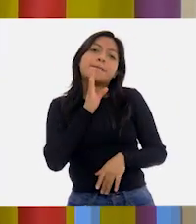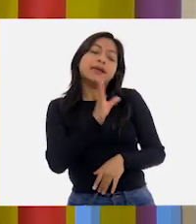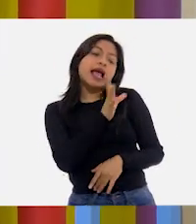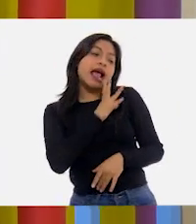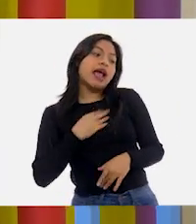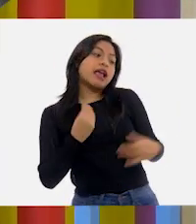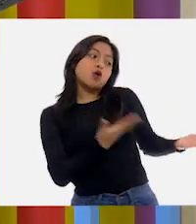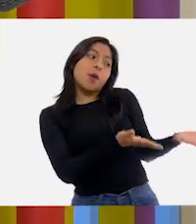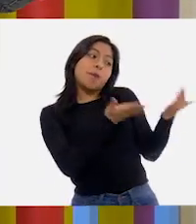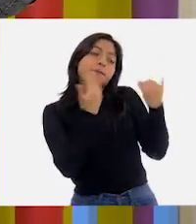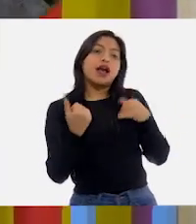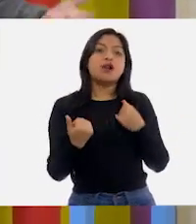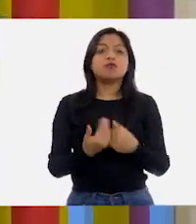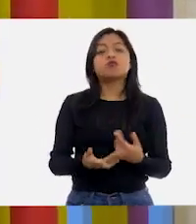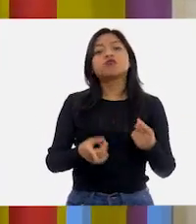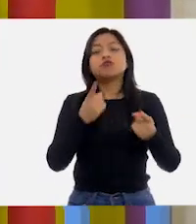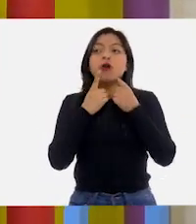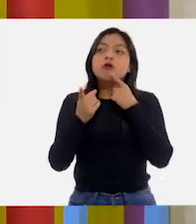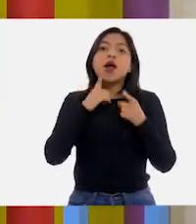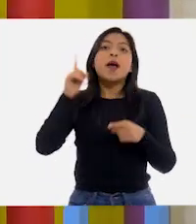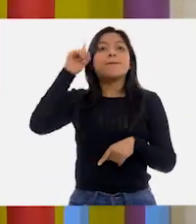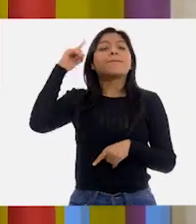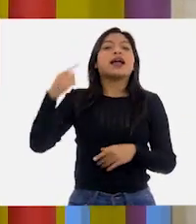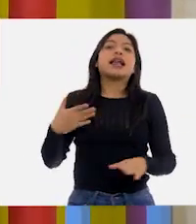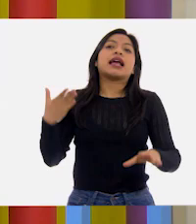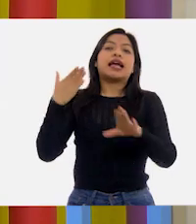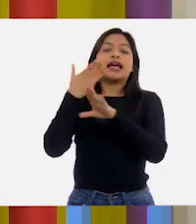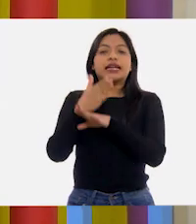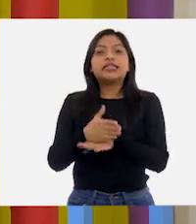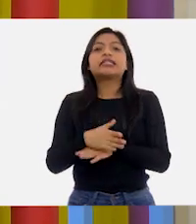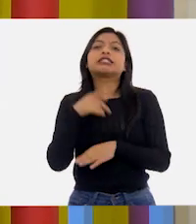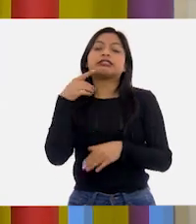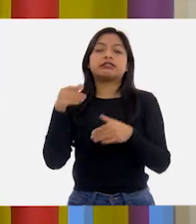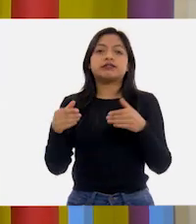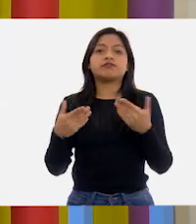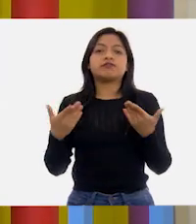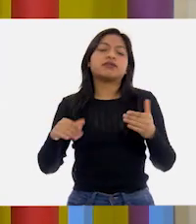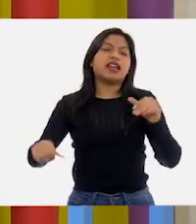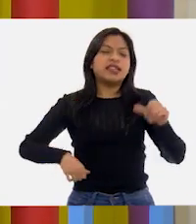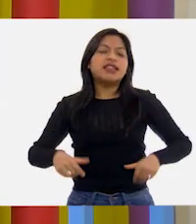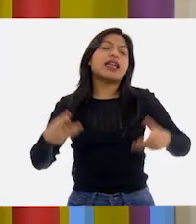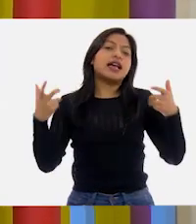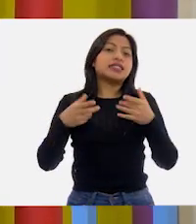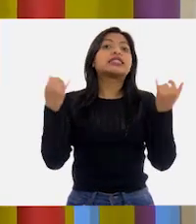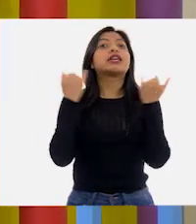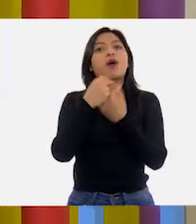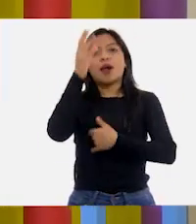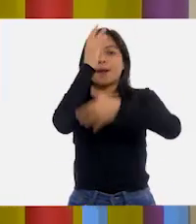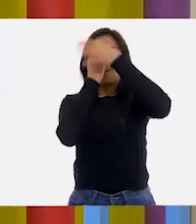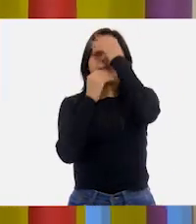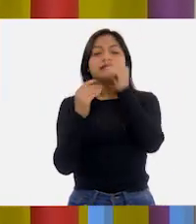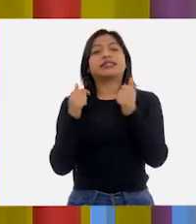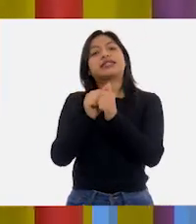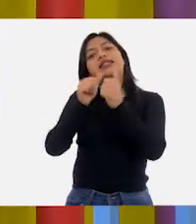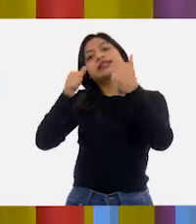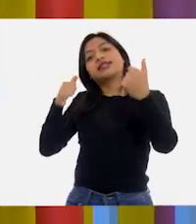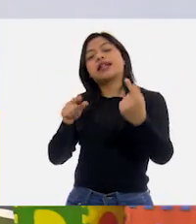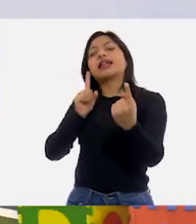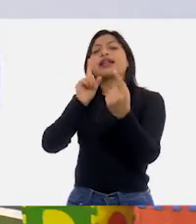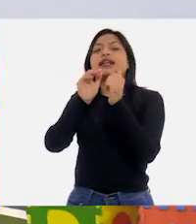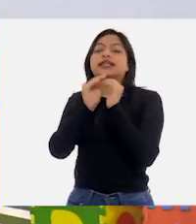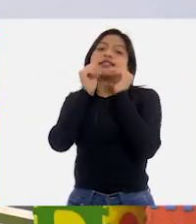niño. Se están preparando en la mañana para poder iniciar las actividades y sobre todo seguir aprendiendo a la distancia con Aprende en